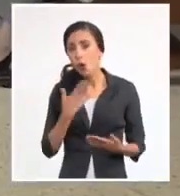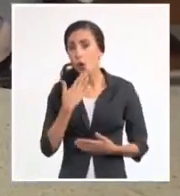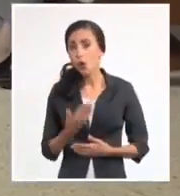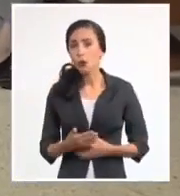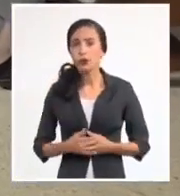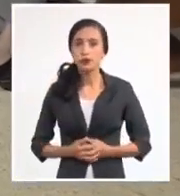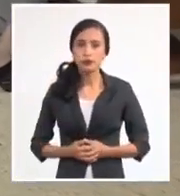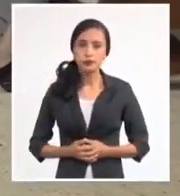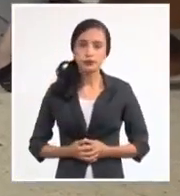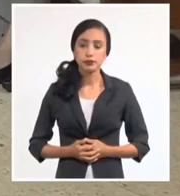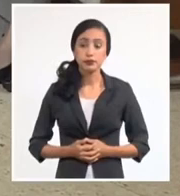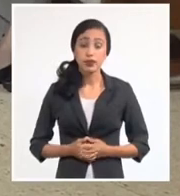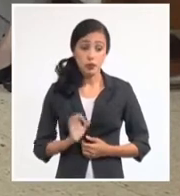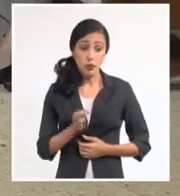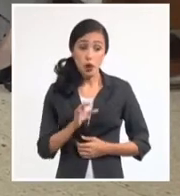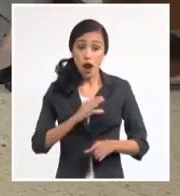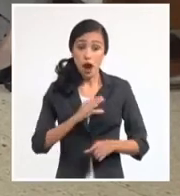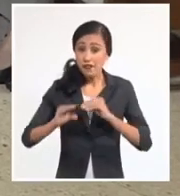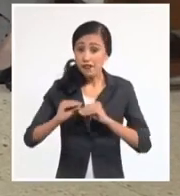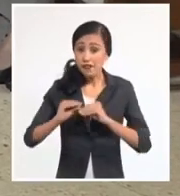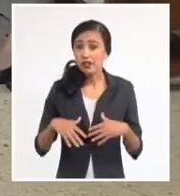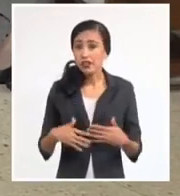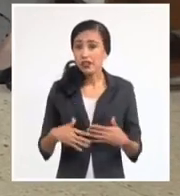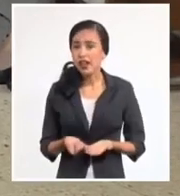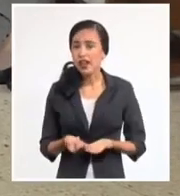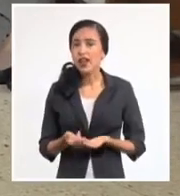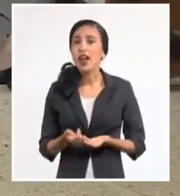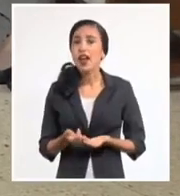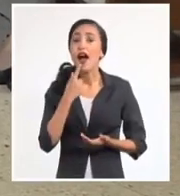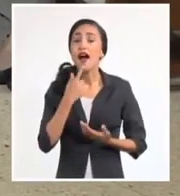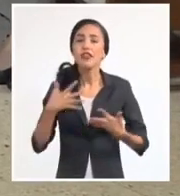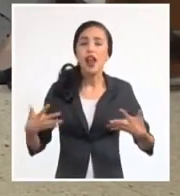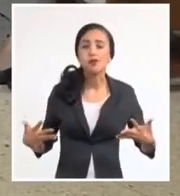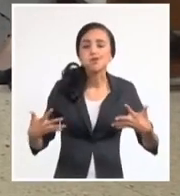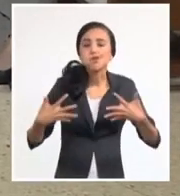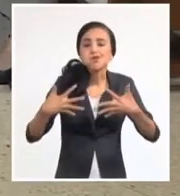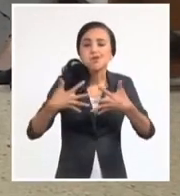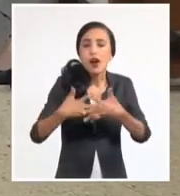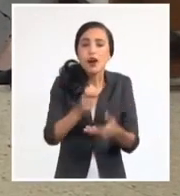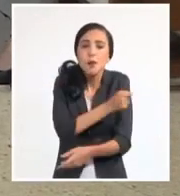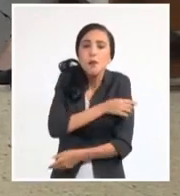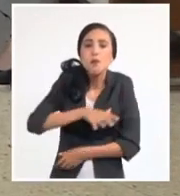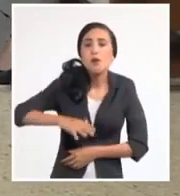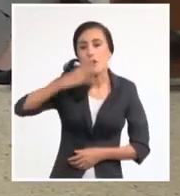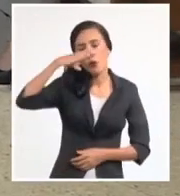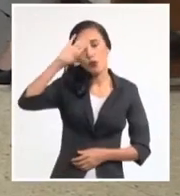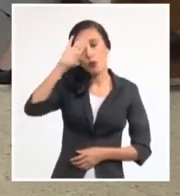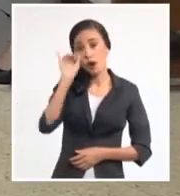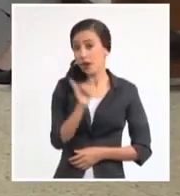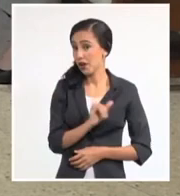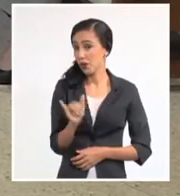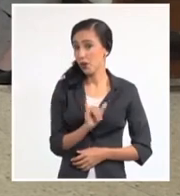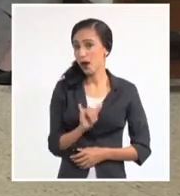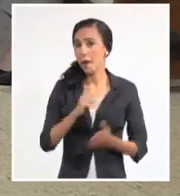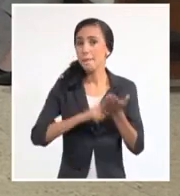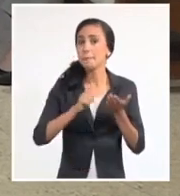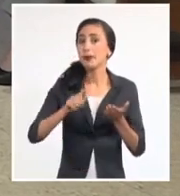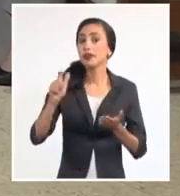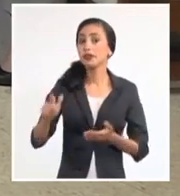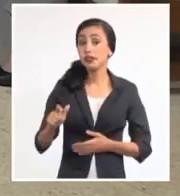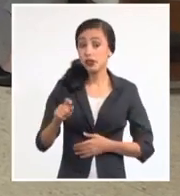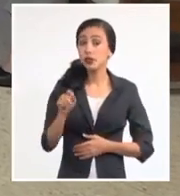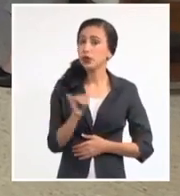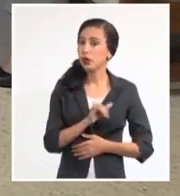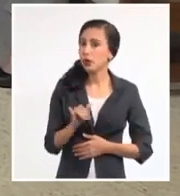hablado, Alina, también de la unidad, de la necesaria unidad del pueblo de Cuba, también con el Partido Comunista